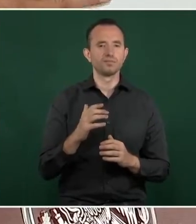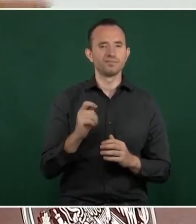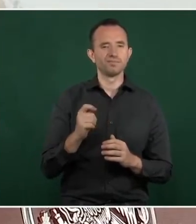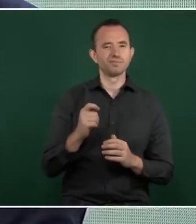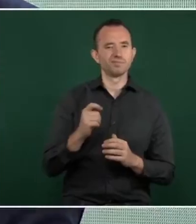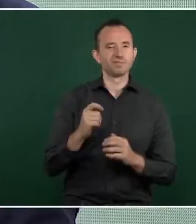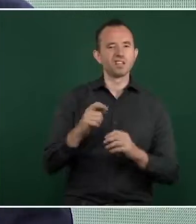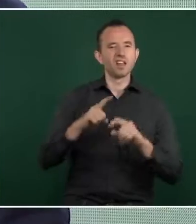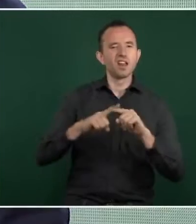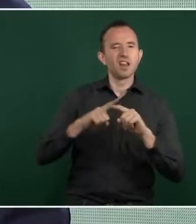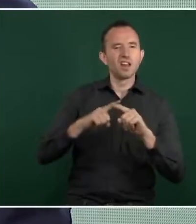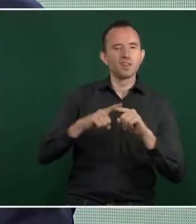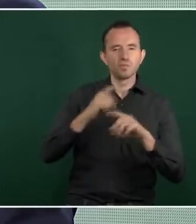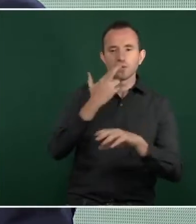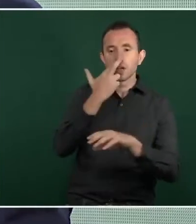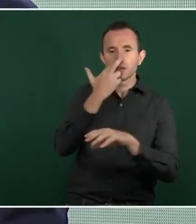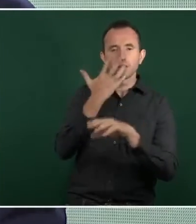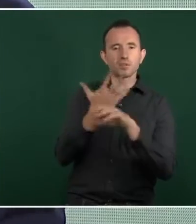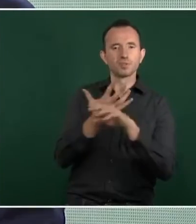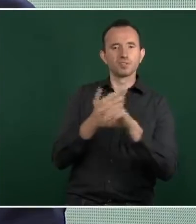responsable